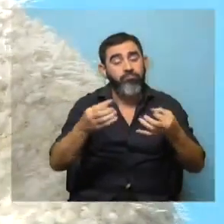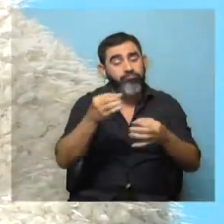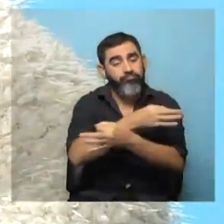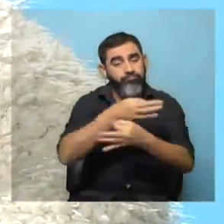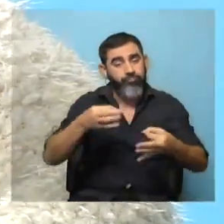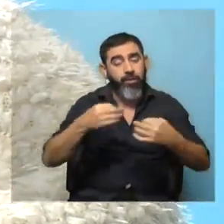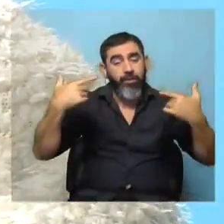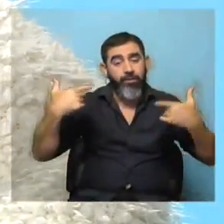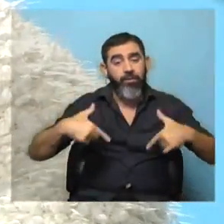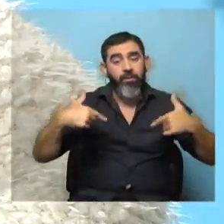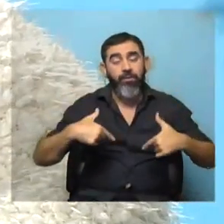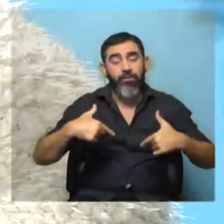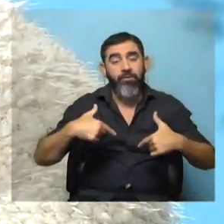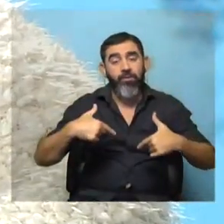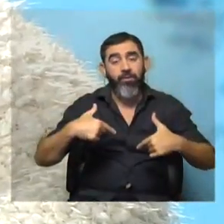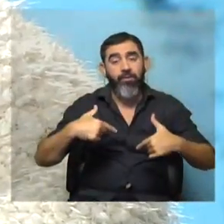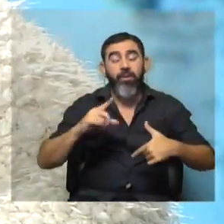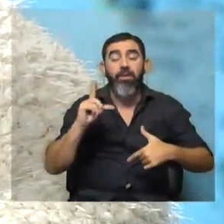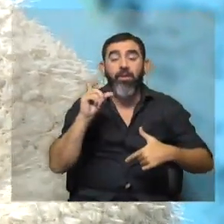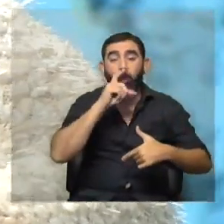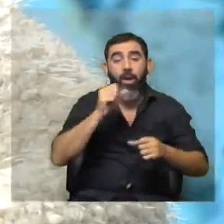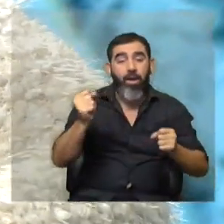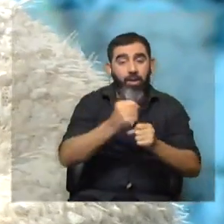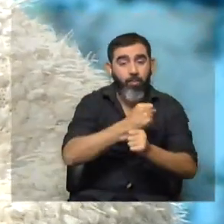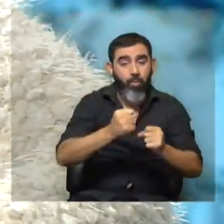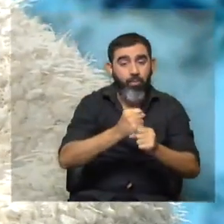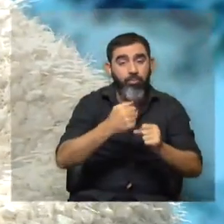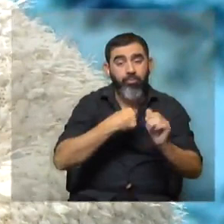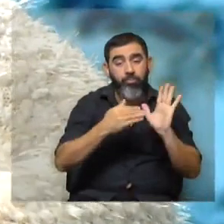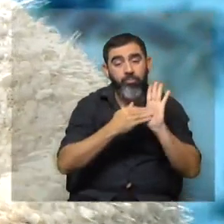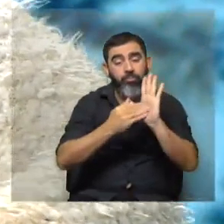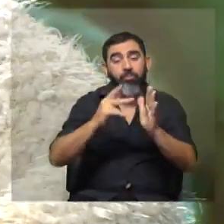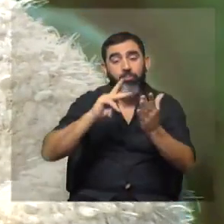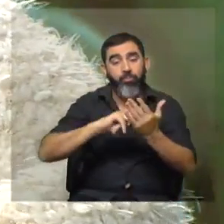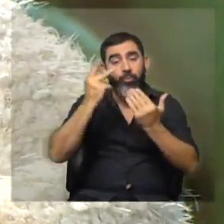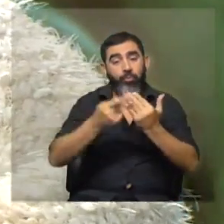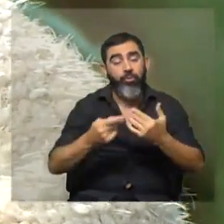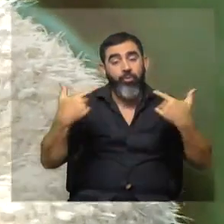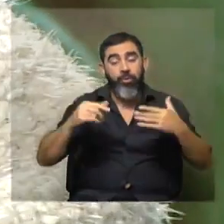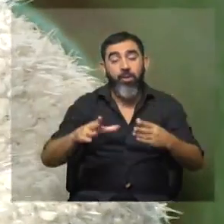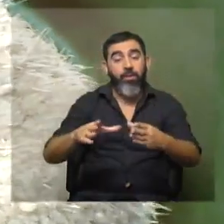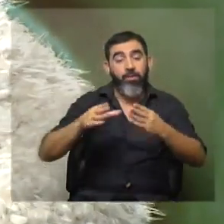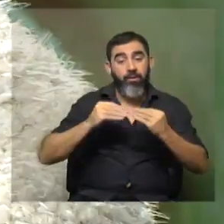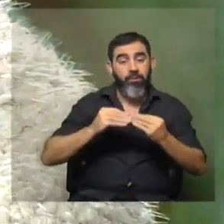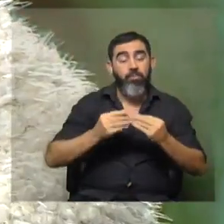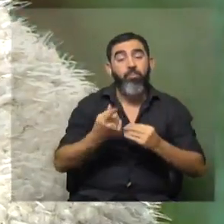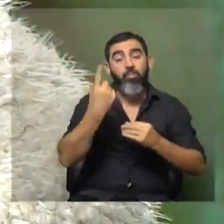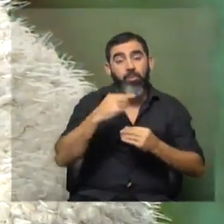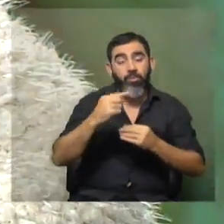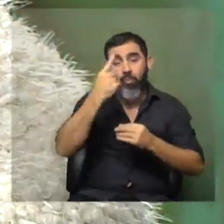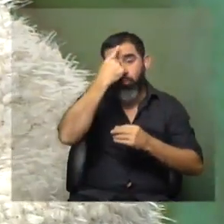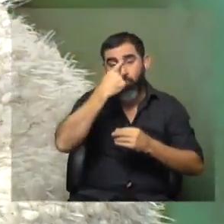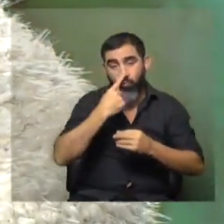la Intendencia Municipal de Tacuarembó. O sea, yo presenté un proyecto, la Intendencia lo aceptó y por eso hicimos el